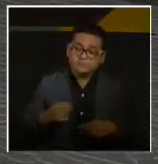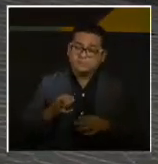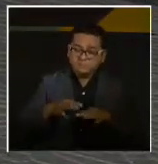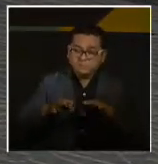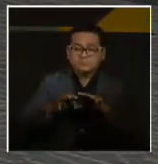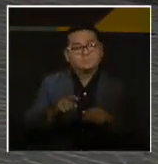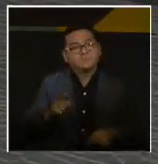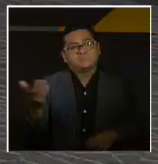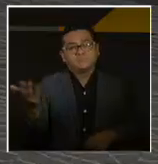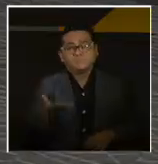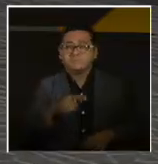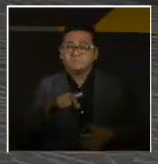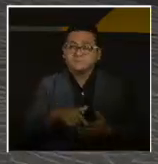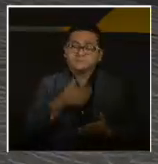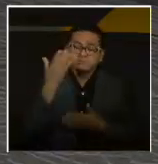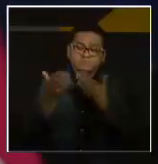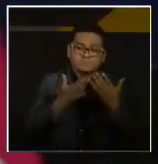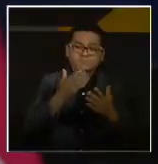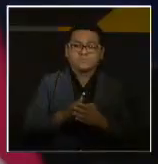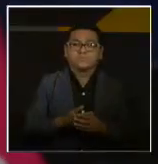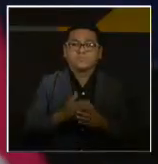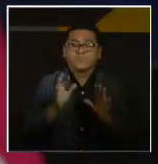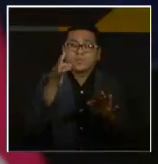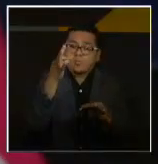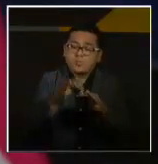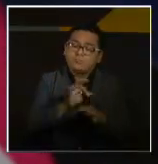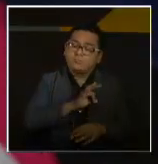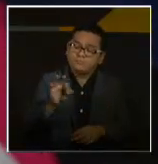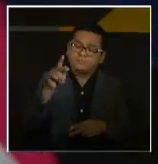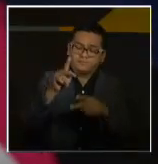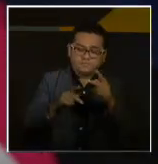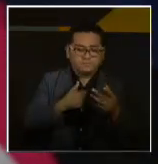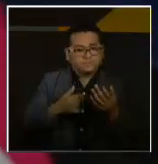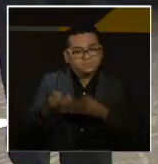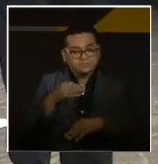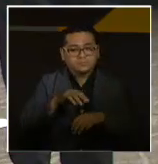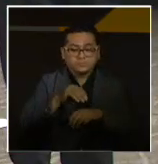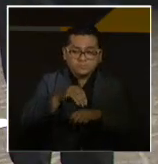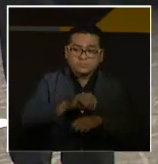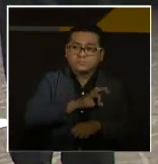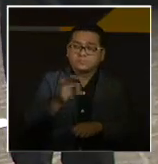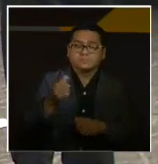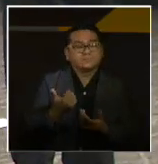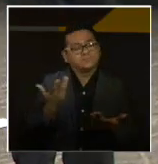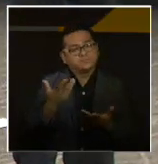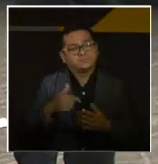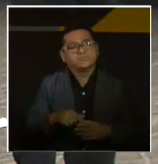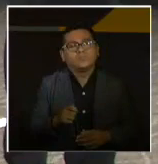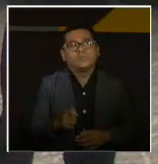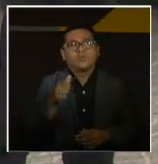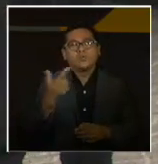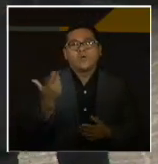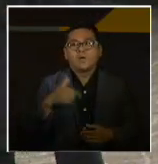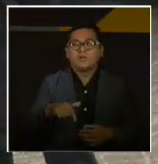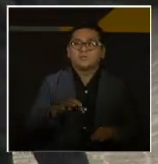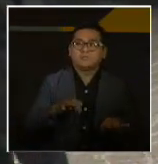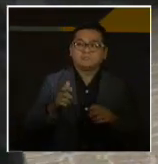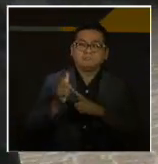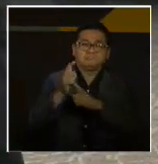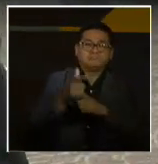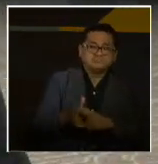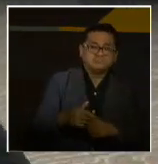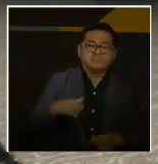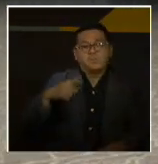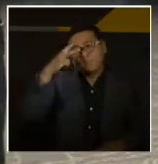especializada que a través de los estudios correctos permitan entonces conocer qué es lo que está haciendo. Un poco lo que se ha estado persiguiendo